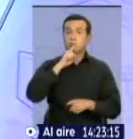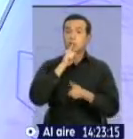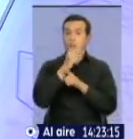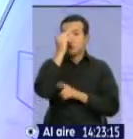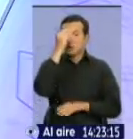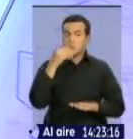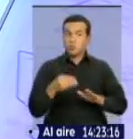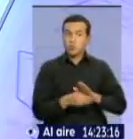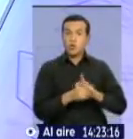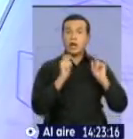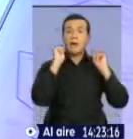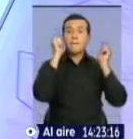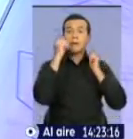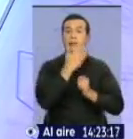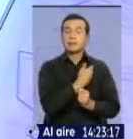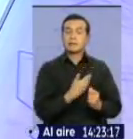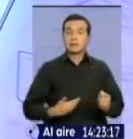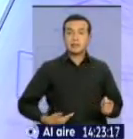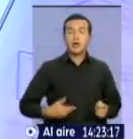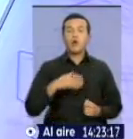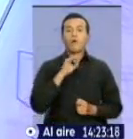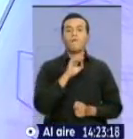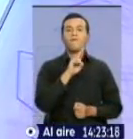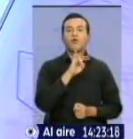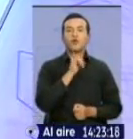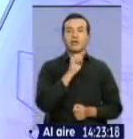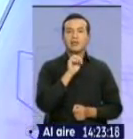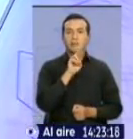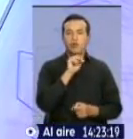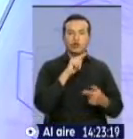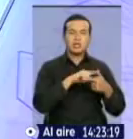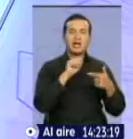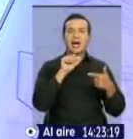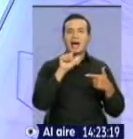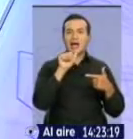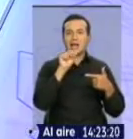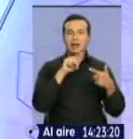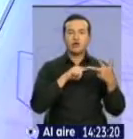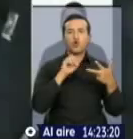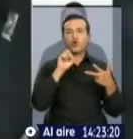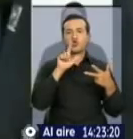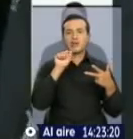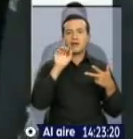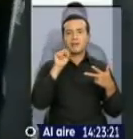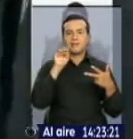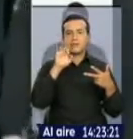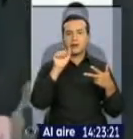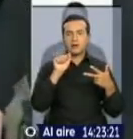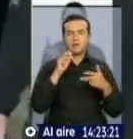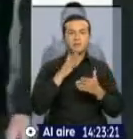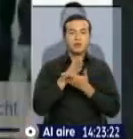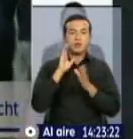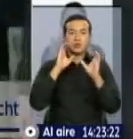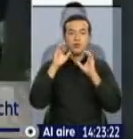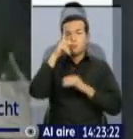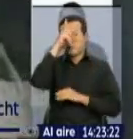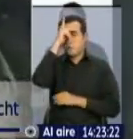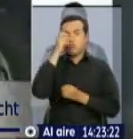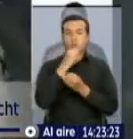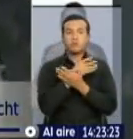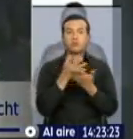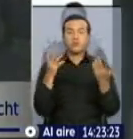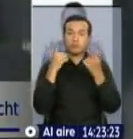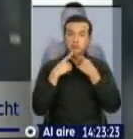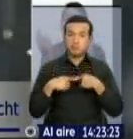financiamiento de las campañas presidenciales de Keiko Fujimori, Alan García y Ollanta Humala. Los medios de comunicación del Perú revelaron que,